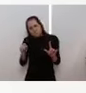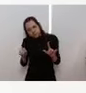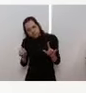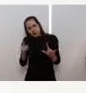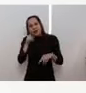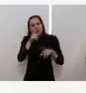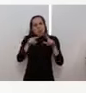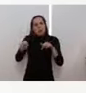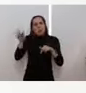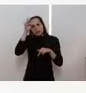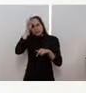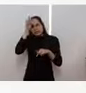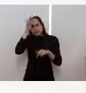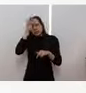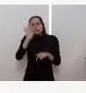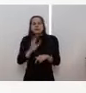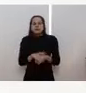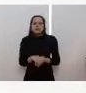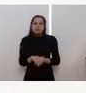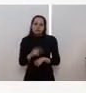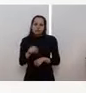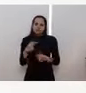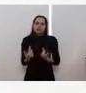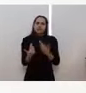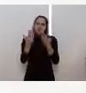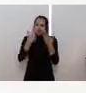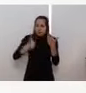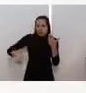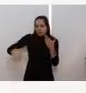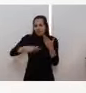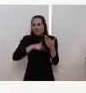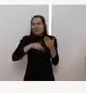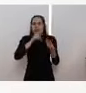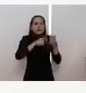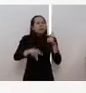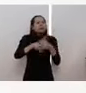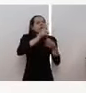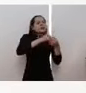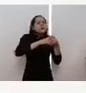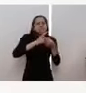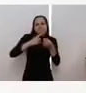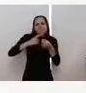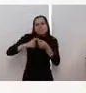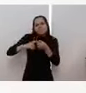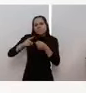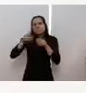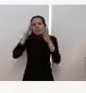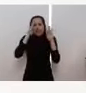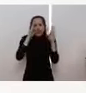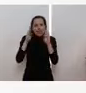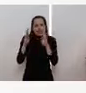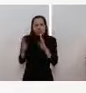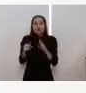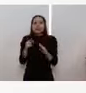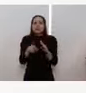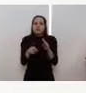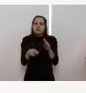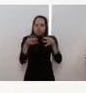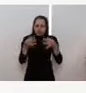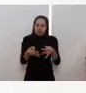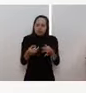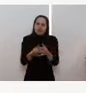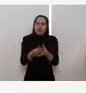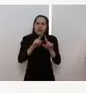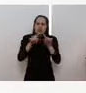alta complejidad y esto es garantía para nuestros usuarios que su atención se está haciendo dentro de los estándares previstos en las